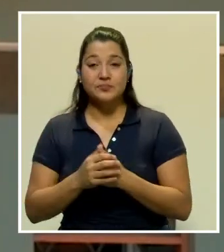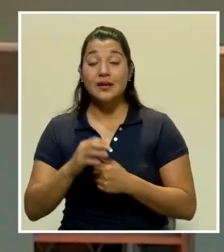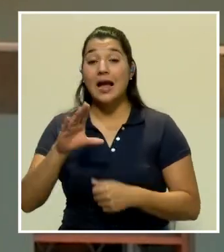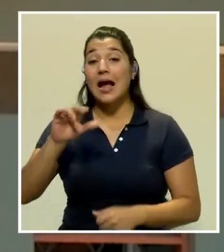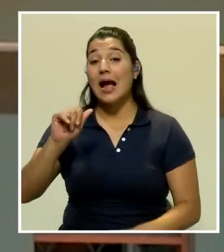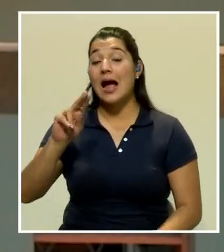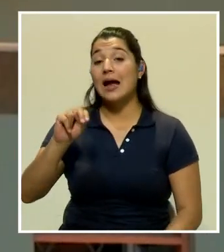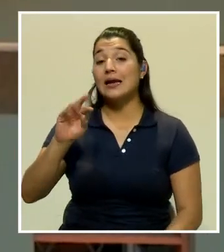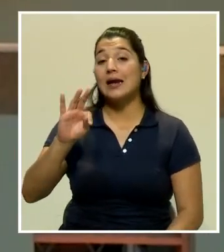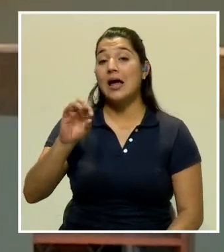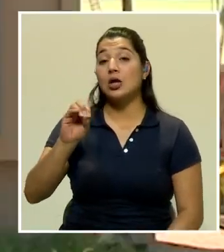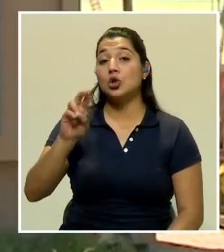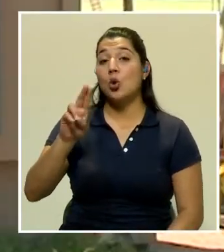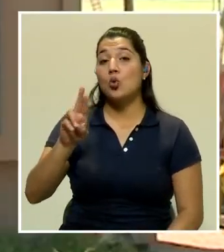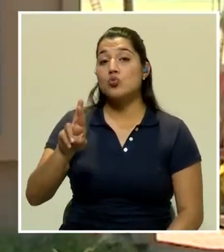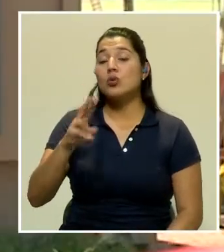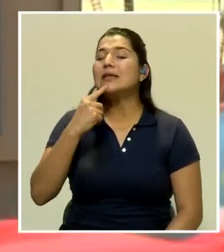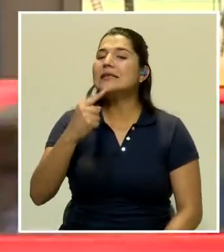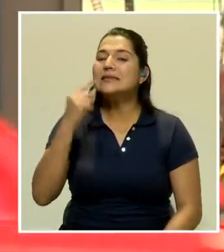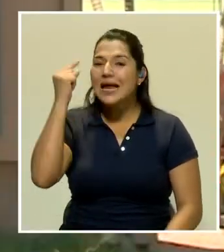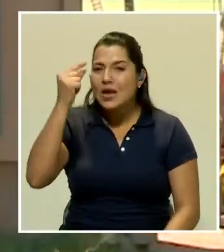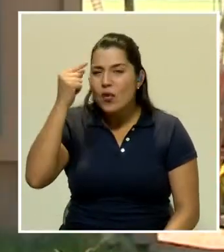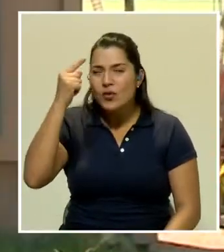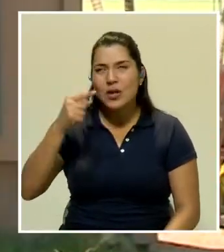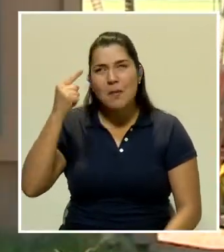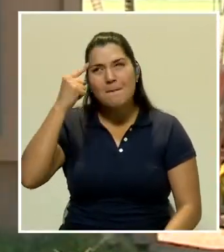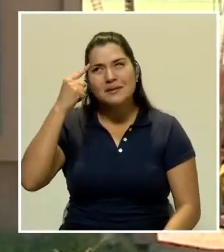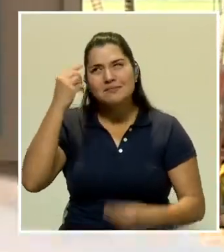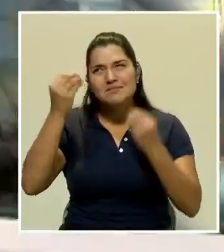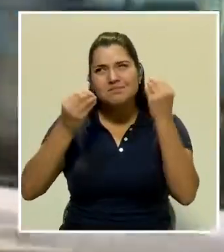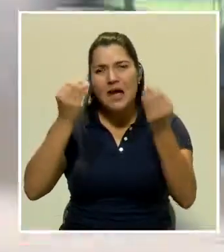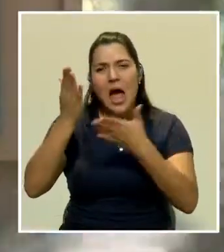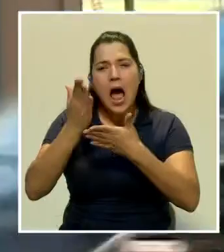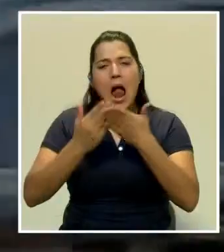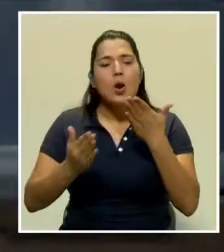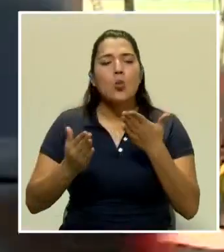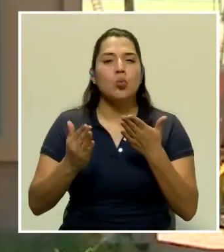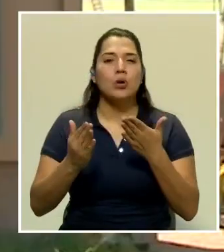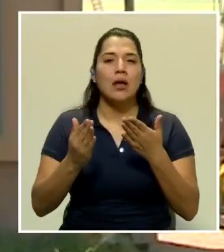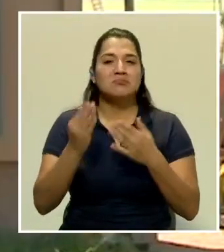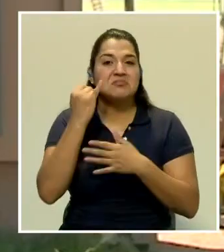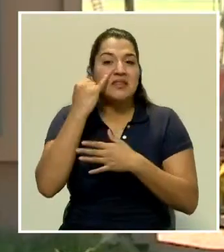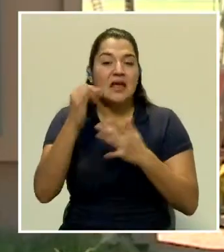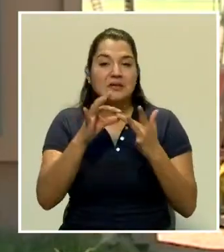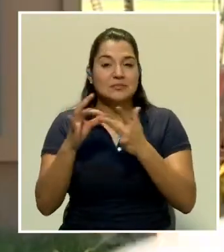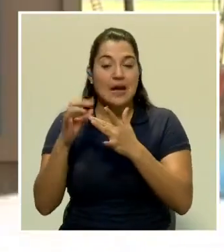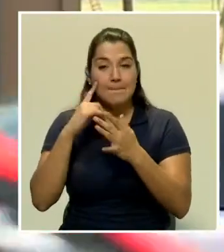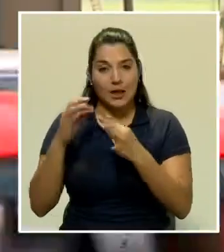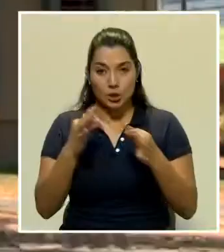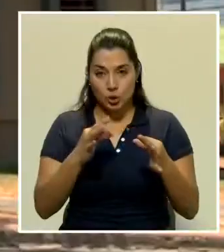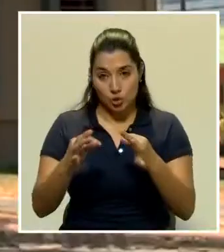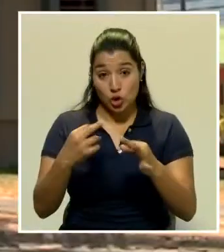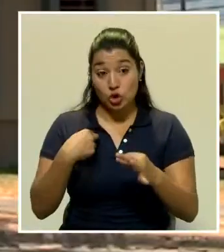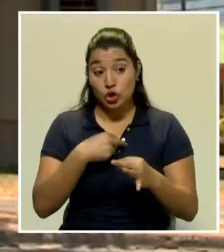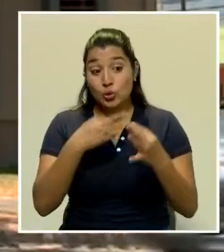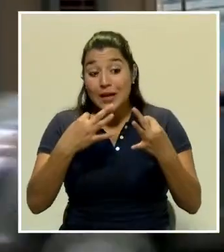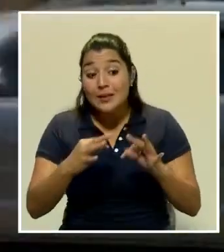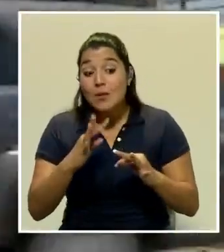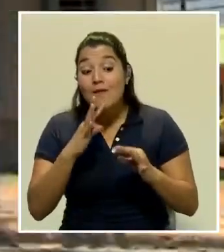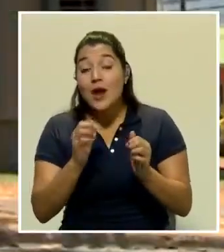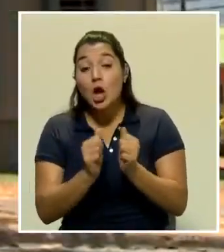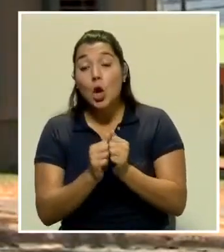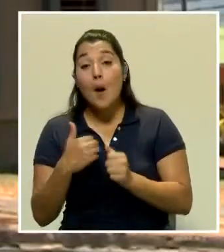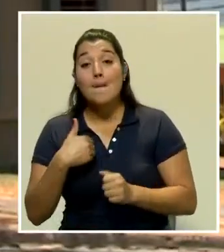días atrás que el gobierno debería pensar en un producto especial para el sector turismo. Intentamos conversar con la ministra de Turismo,